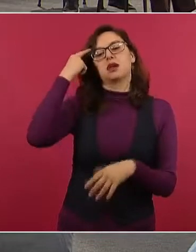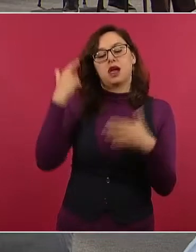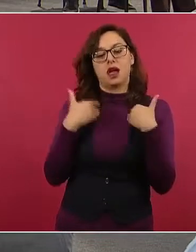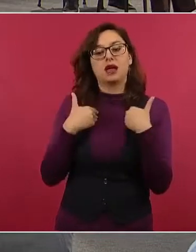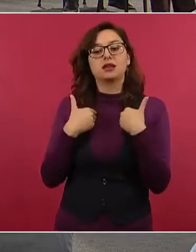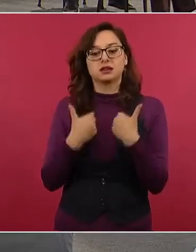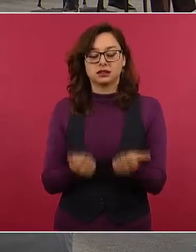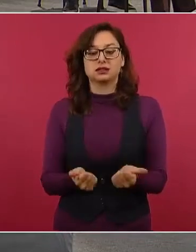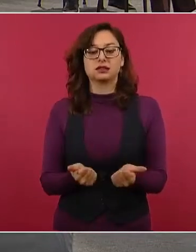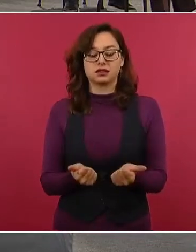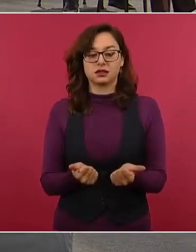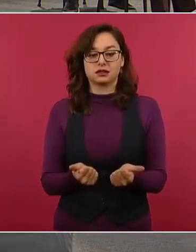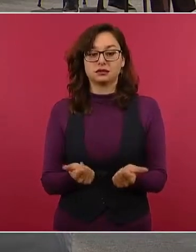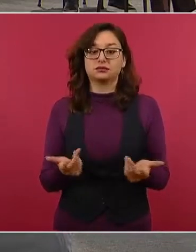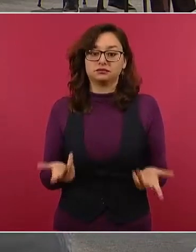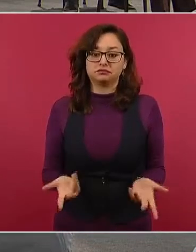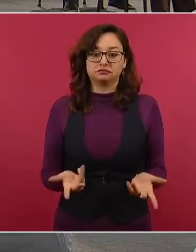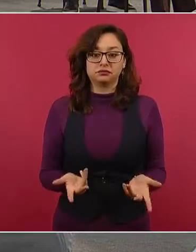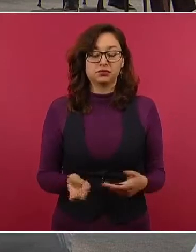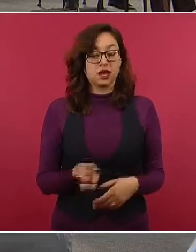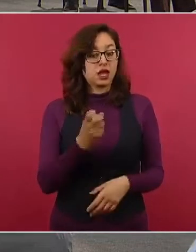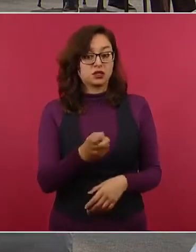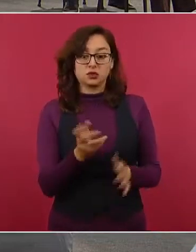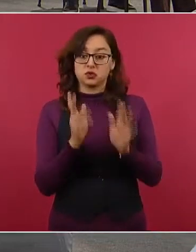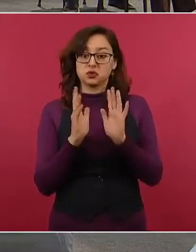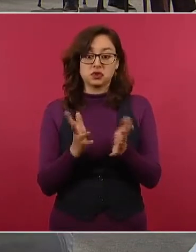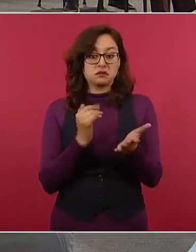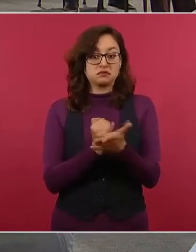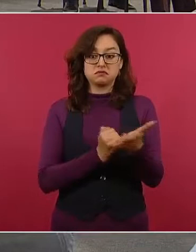afecte la economía popular.